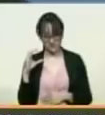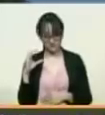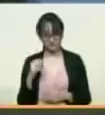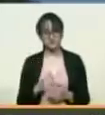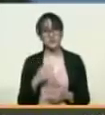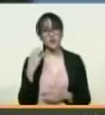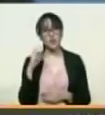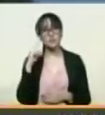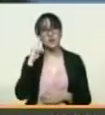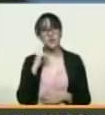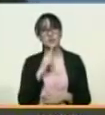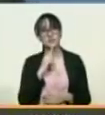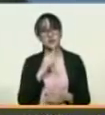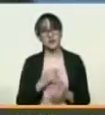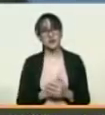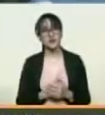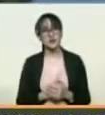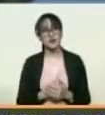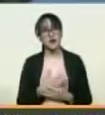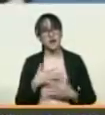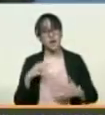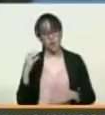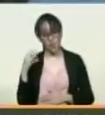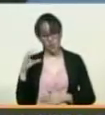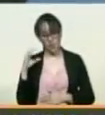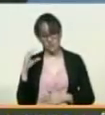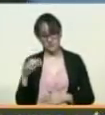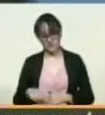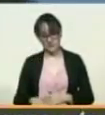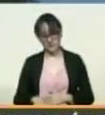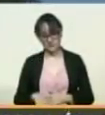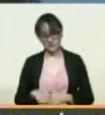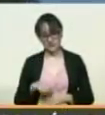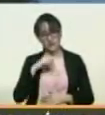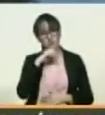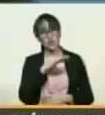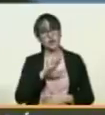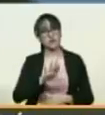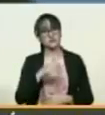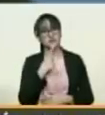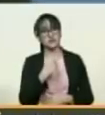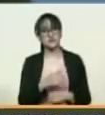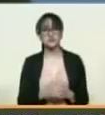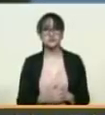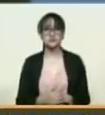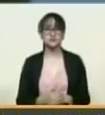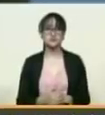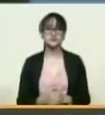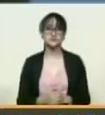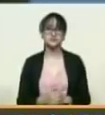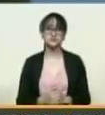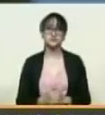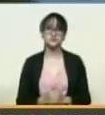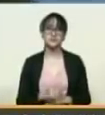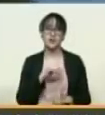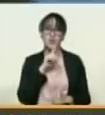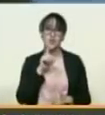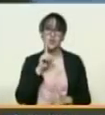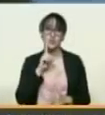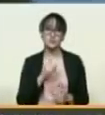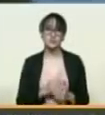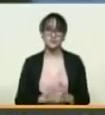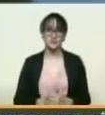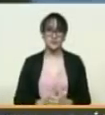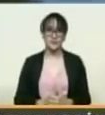la bolivariana, la gran Colombia, después los historiadores la diferenciaron con ese nombre.